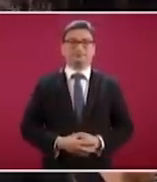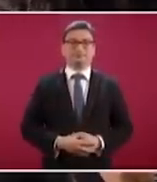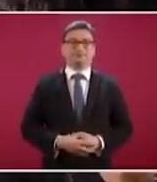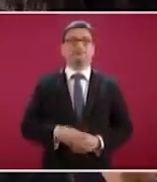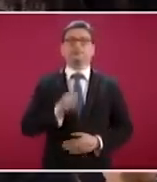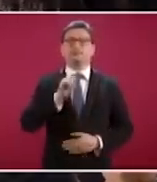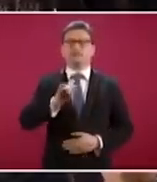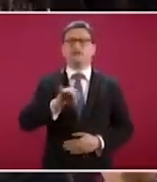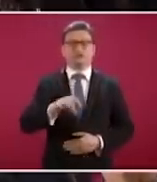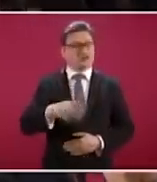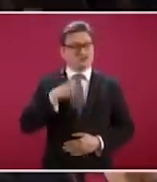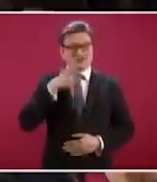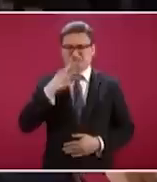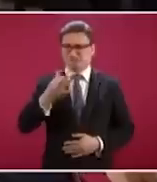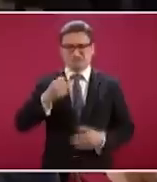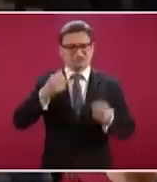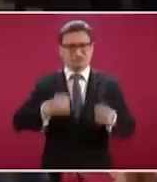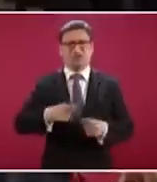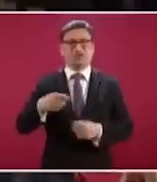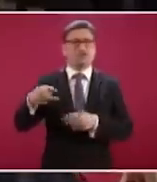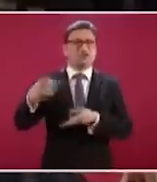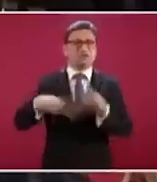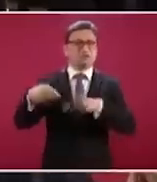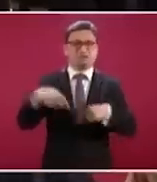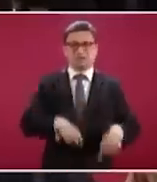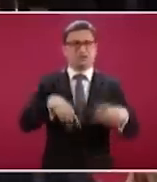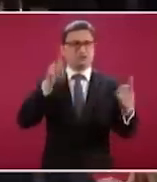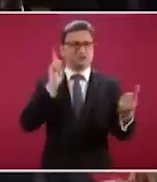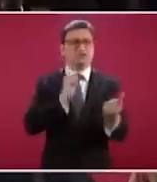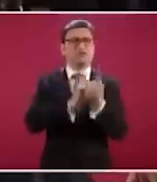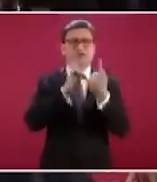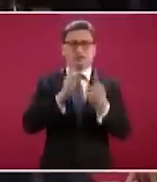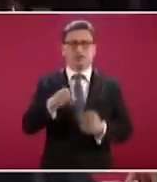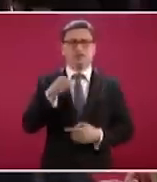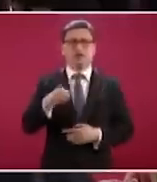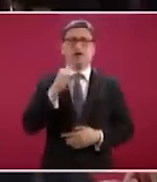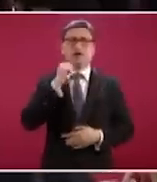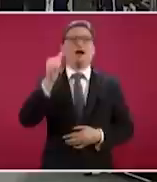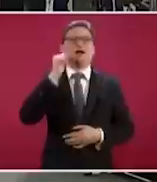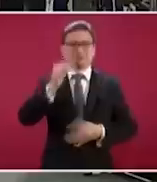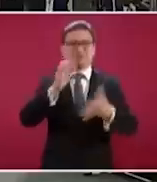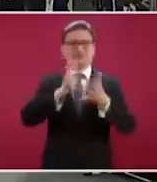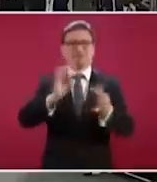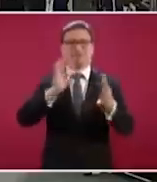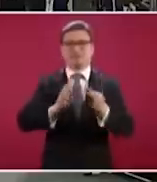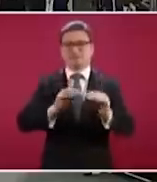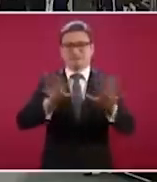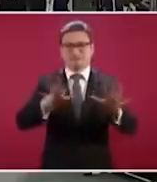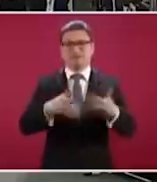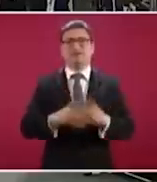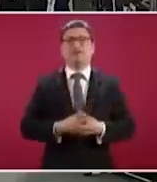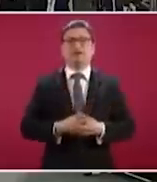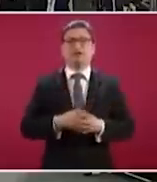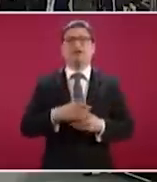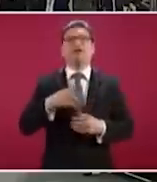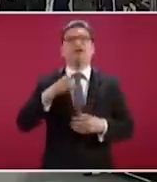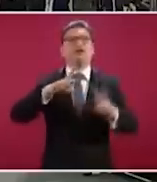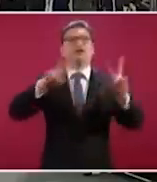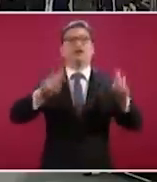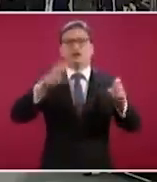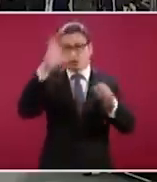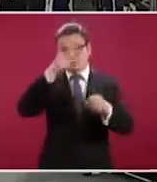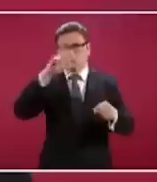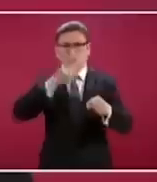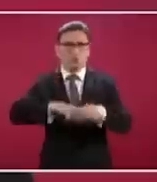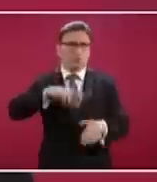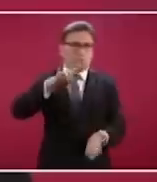Sí, sí está confirmado, viene a un encuentro, ayer se dieron los detalles de cultura, valor de